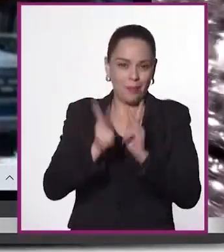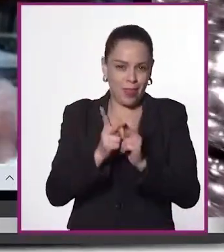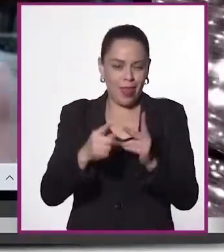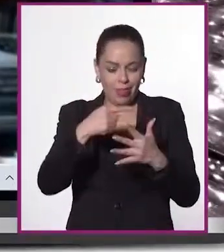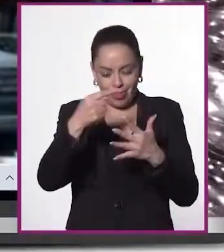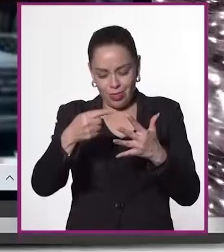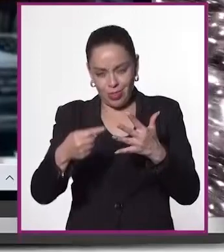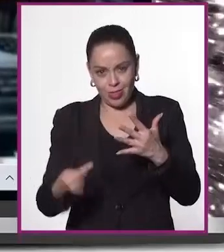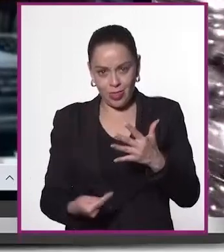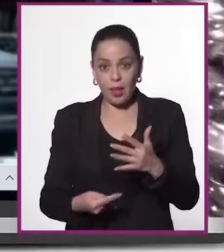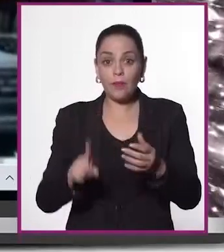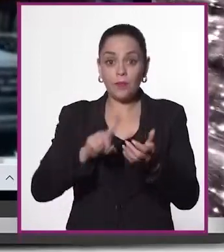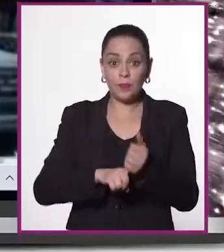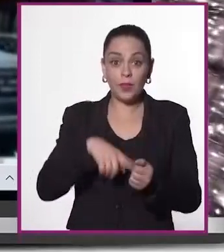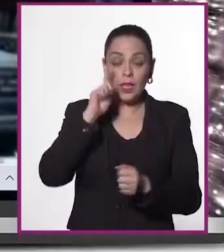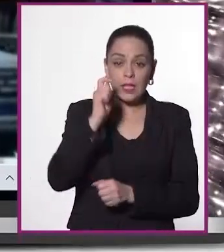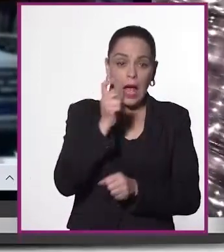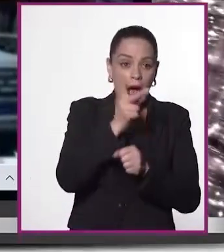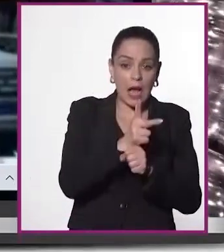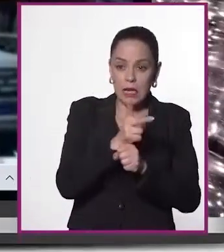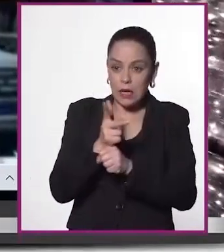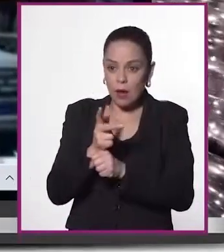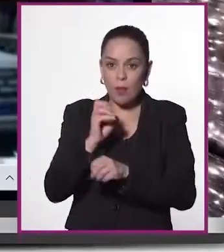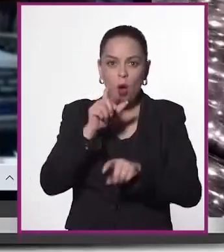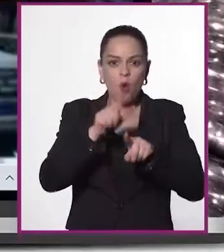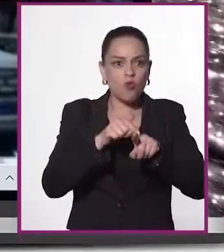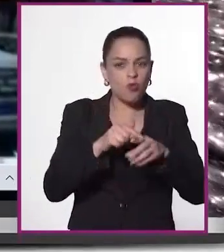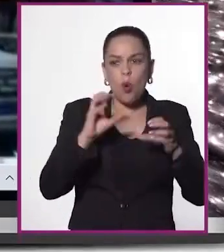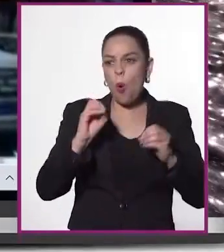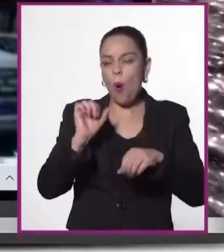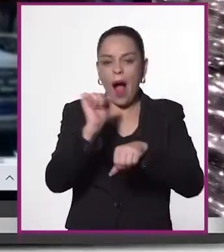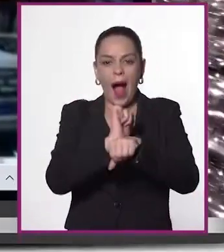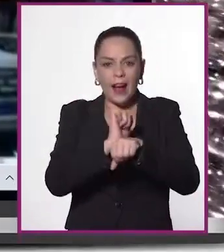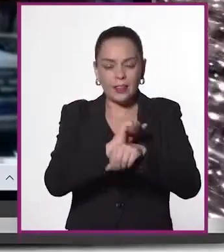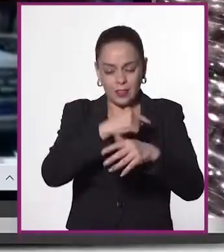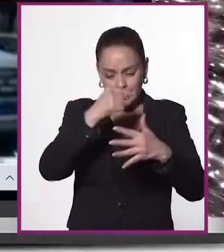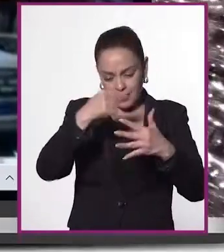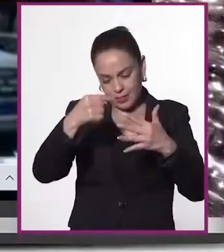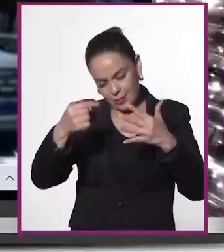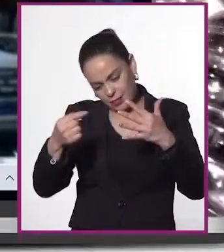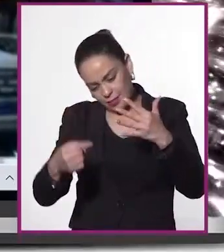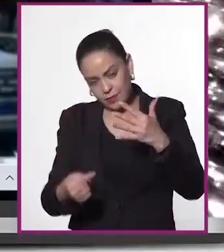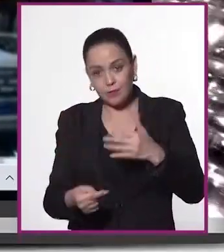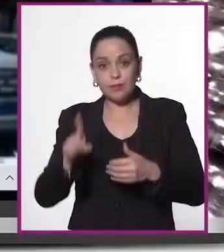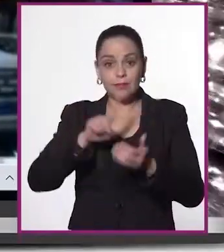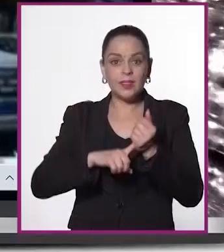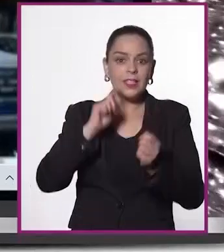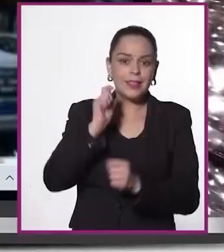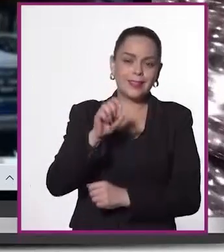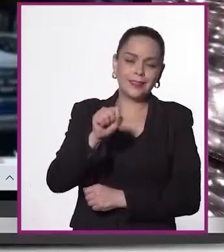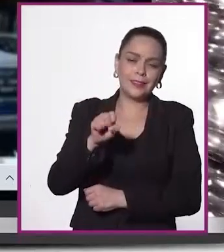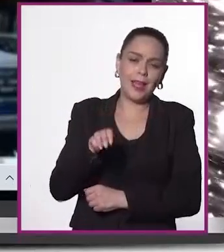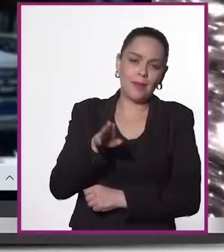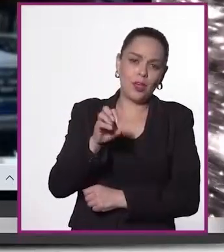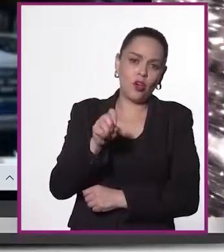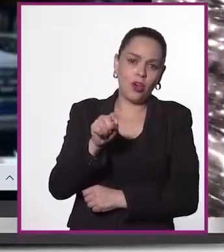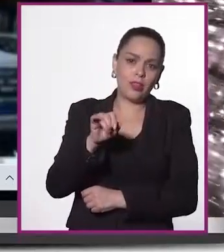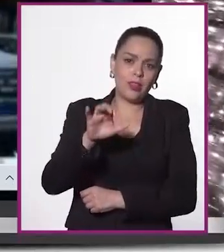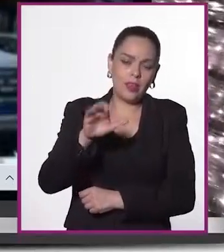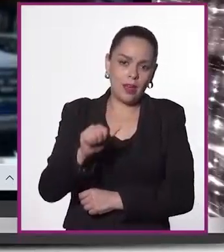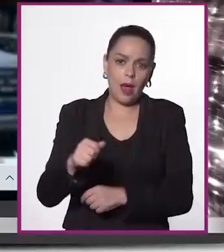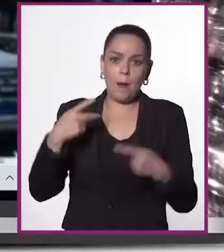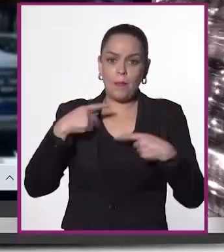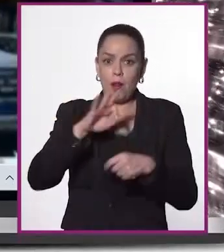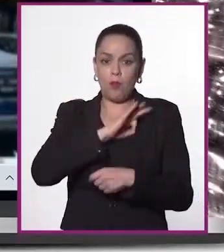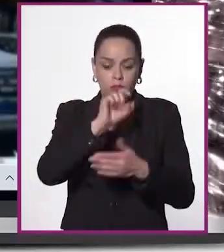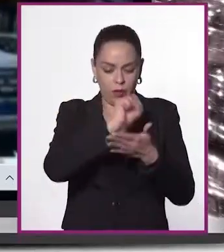hablar de la cámara, o del color, o de los actores y todo lo demás, en realidad estamos haciendo semiótica, ¿no? Alguien podría tomar nota, grabar